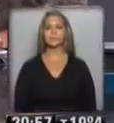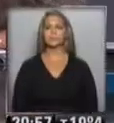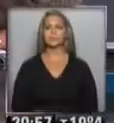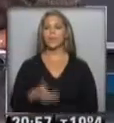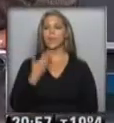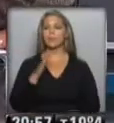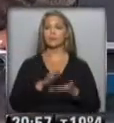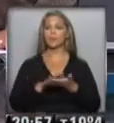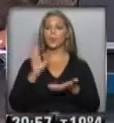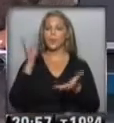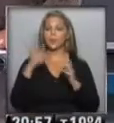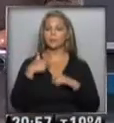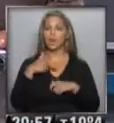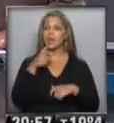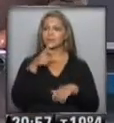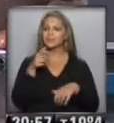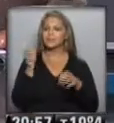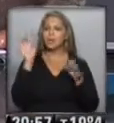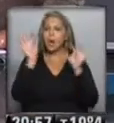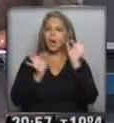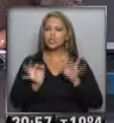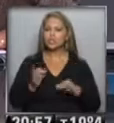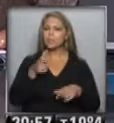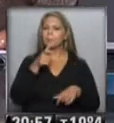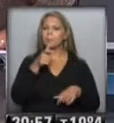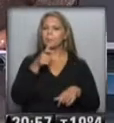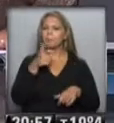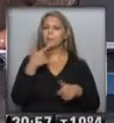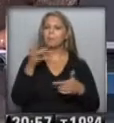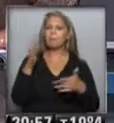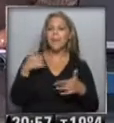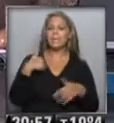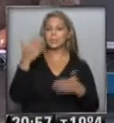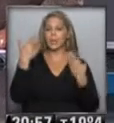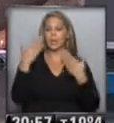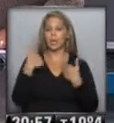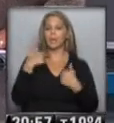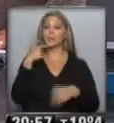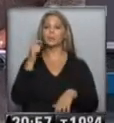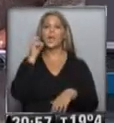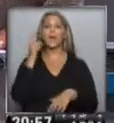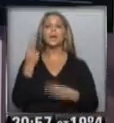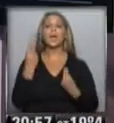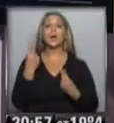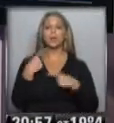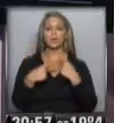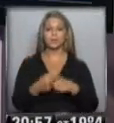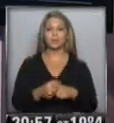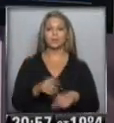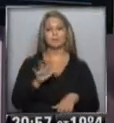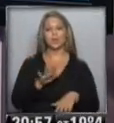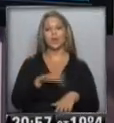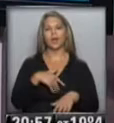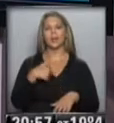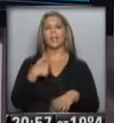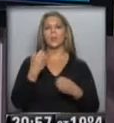bien, hora de hablar del tiempo. Un otoño con sabor a verano. Sí, señor. Así que vamos a preguntarle a Gabriel Andrietti, ¿cómo sigue, Gaby? ¿Qué tal, Cecilia,